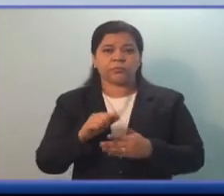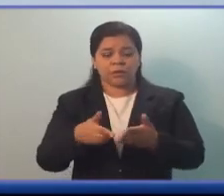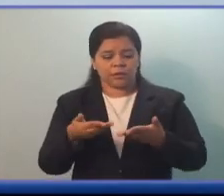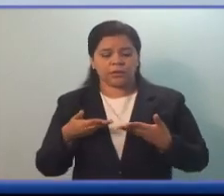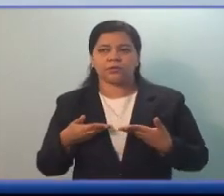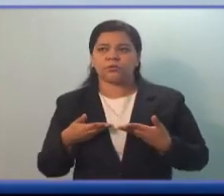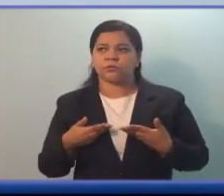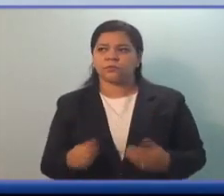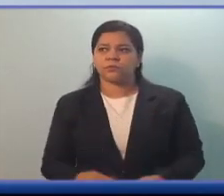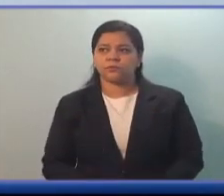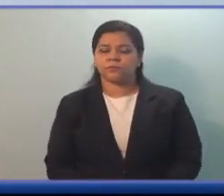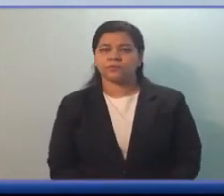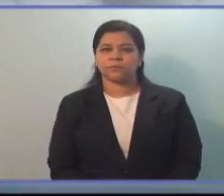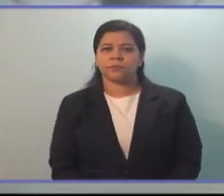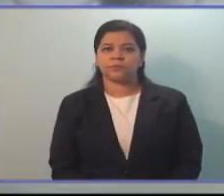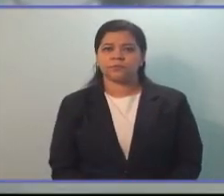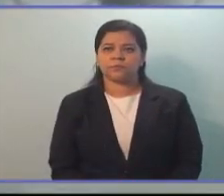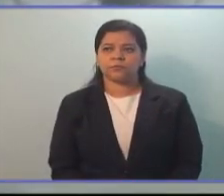derechos.